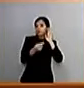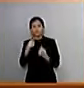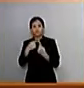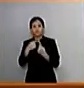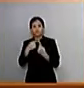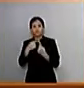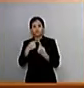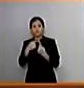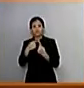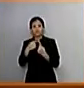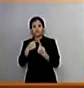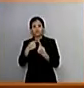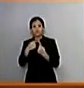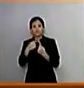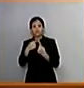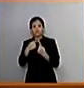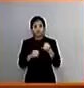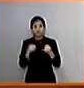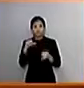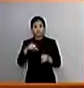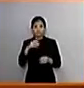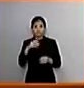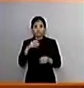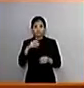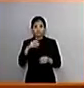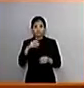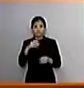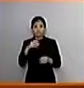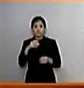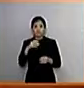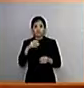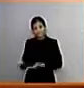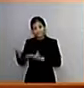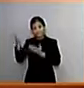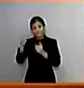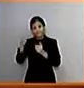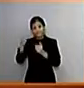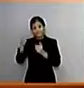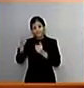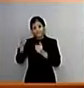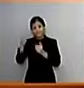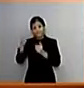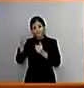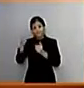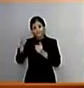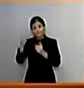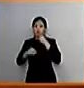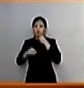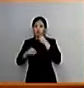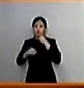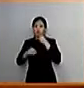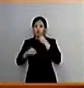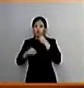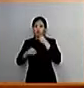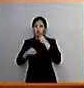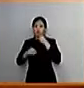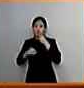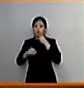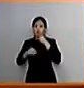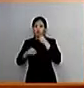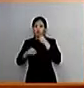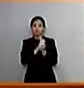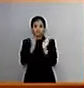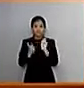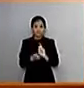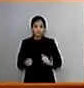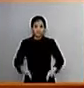felicidades. Jugadores, finalizamos este sorteo agradeciéndole a nuestro notario por estar en cada uno de nuestros sorteos. No olvide que el loto en cualquier